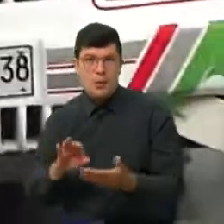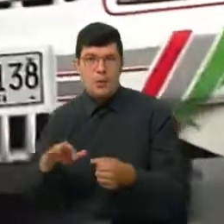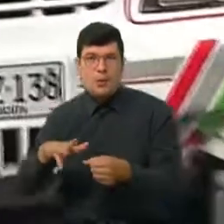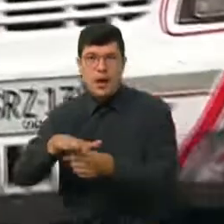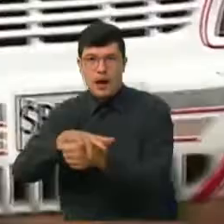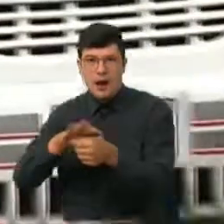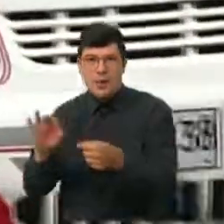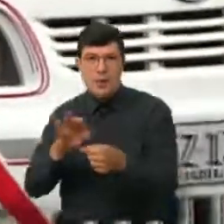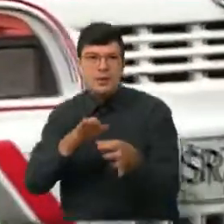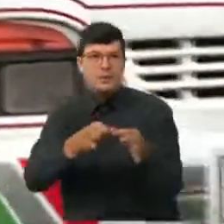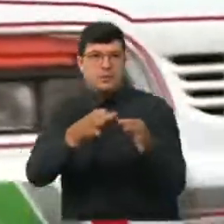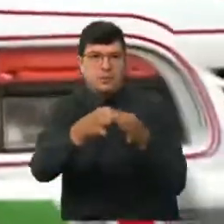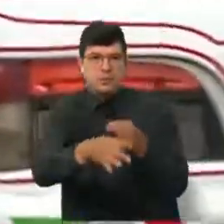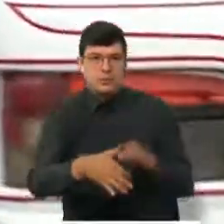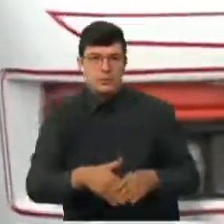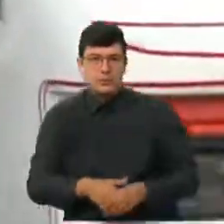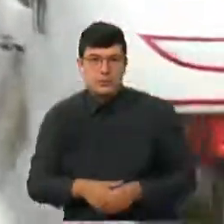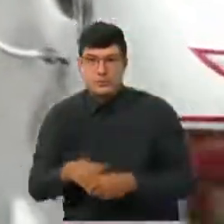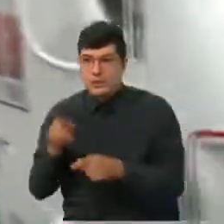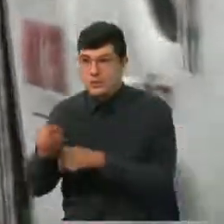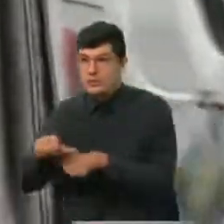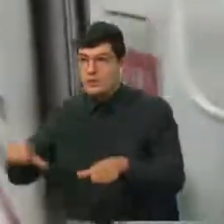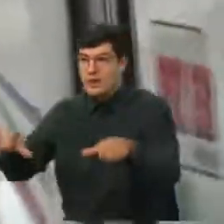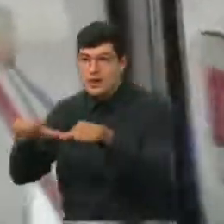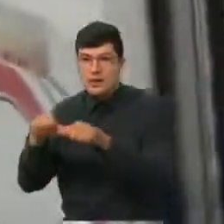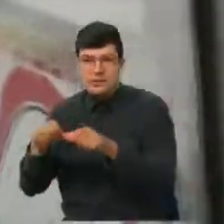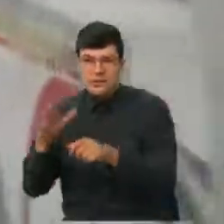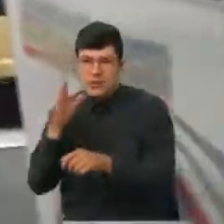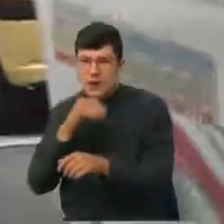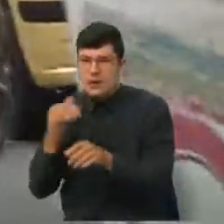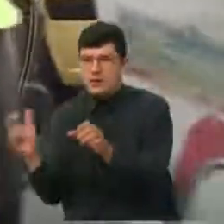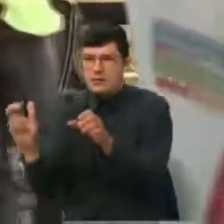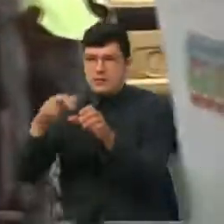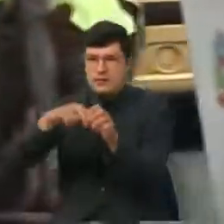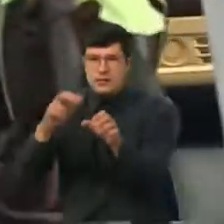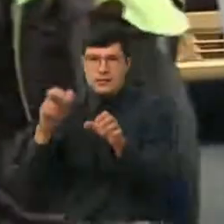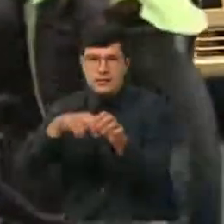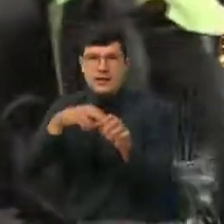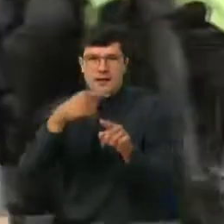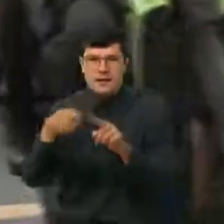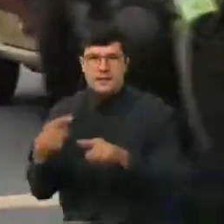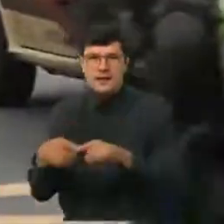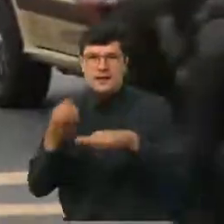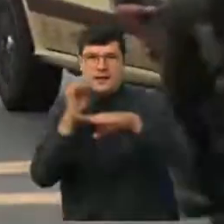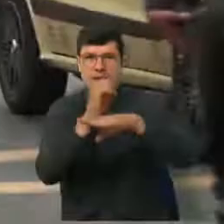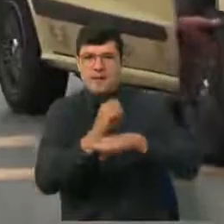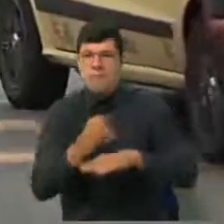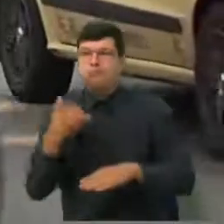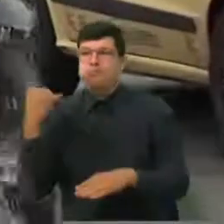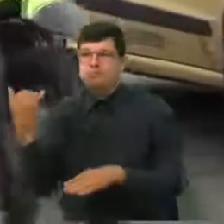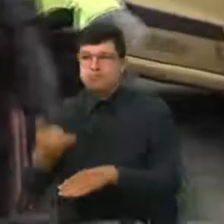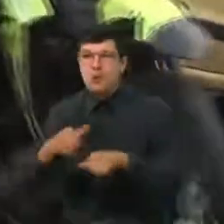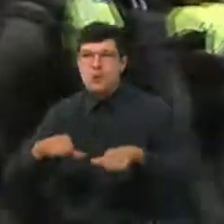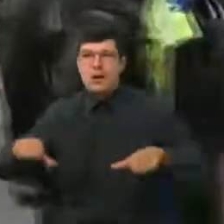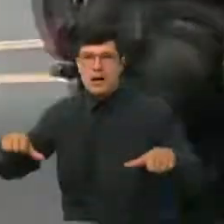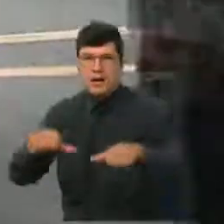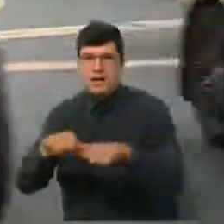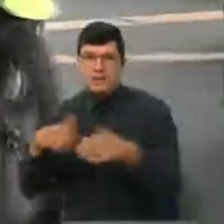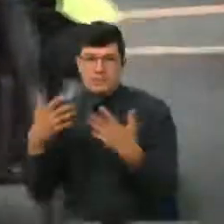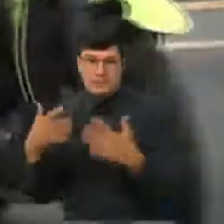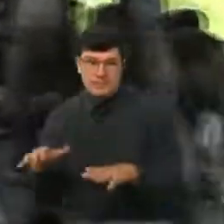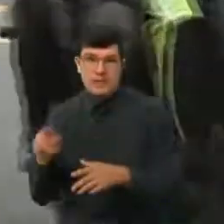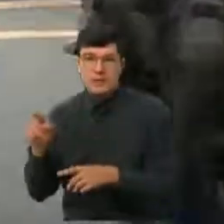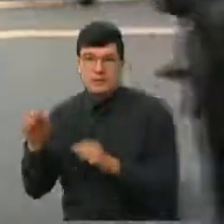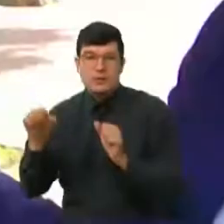por el hecho de aparecer, ser invisibles ante la base de datos de todos los organismos, pues allí se sigue